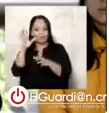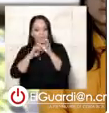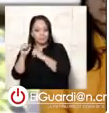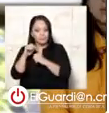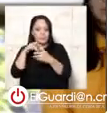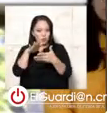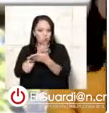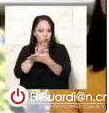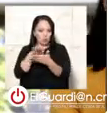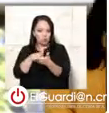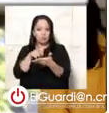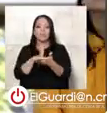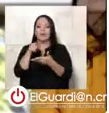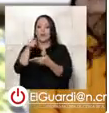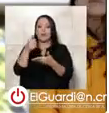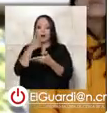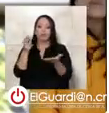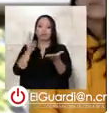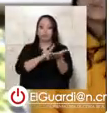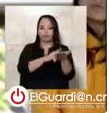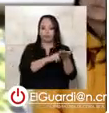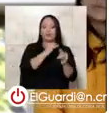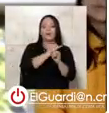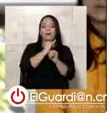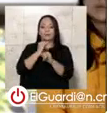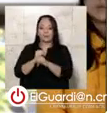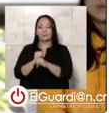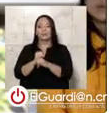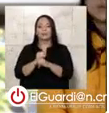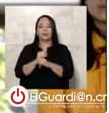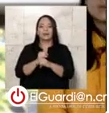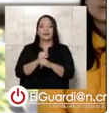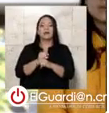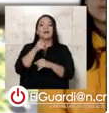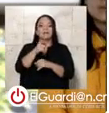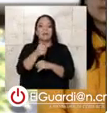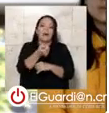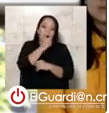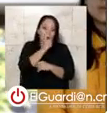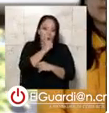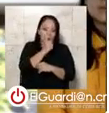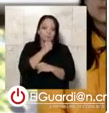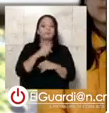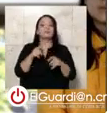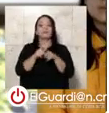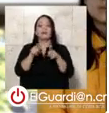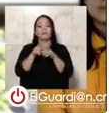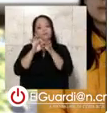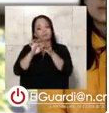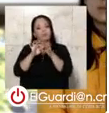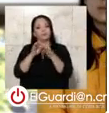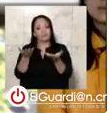citados, sea inscrita para los entes operadores de sistemas de acueductos y en apego a la demanda del